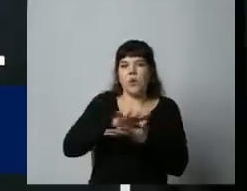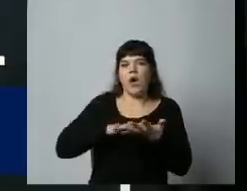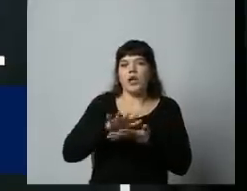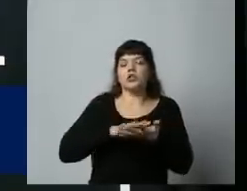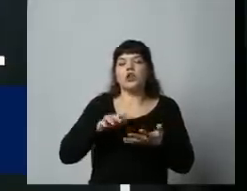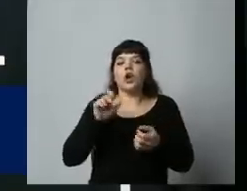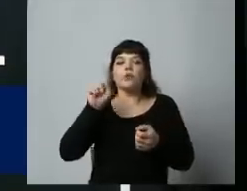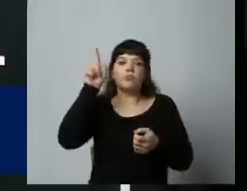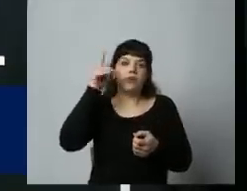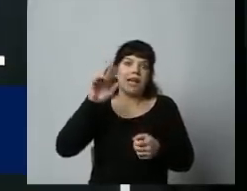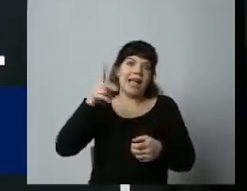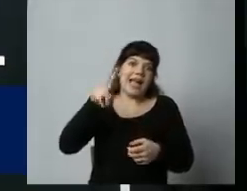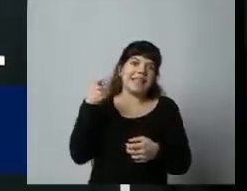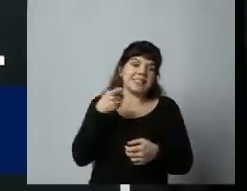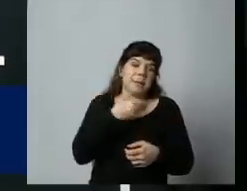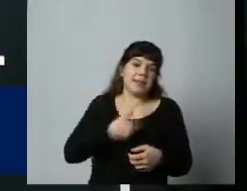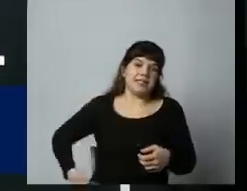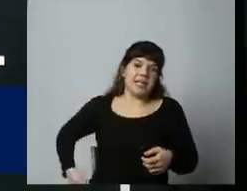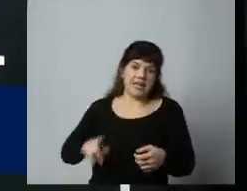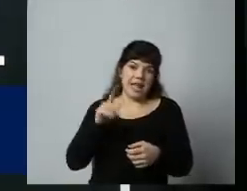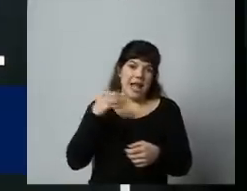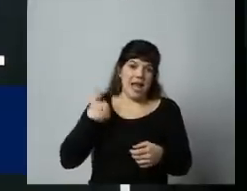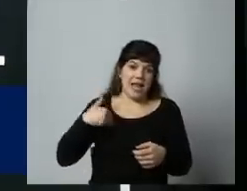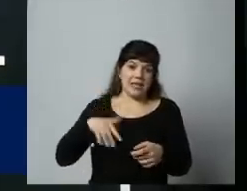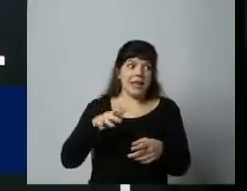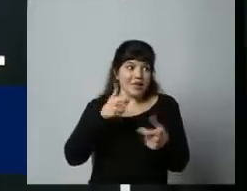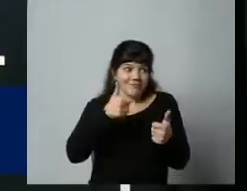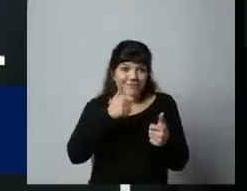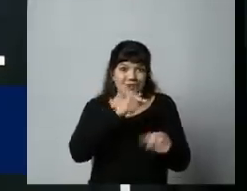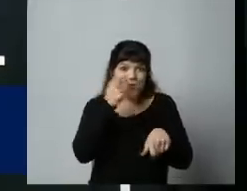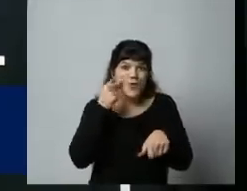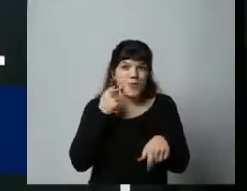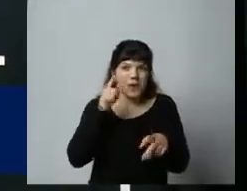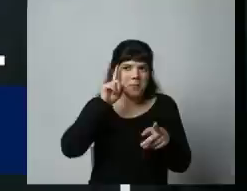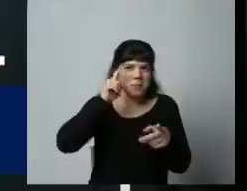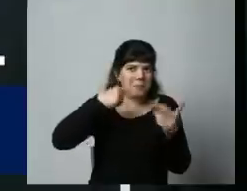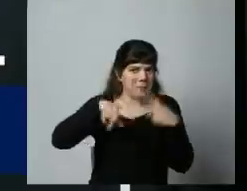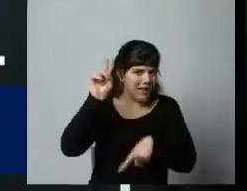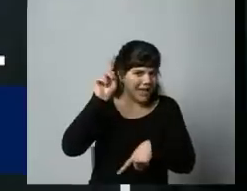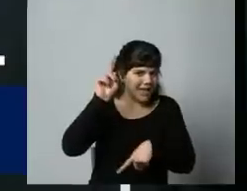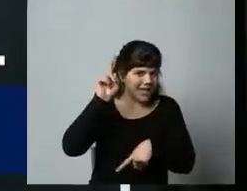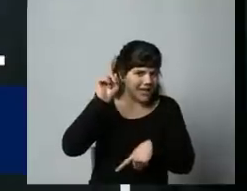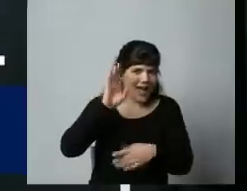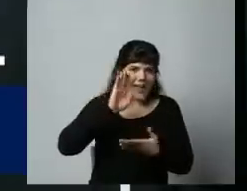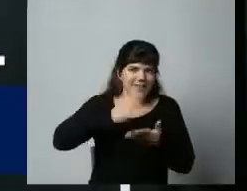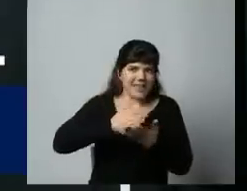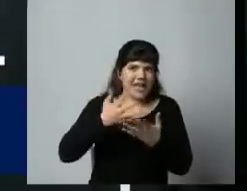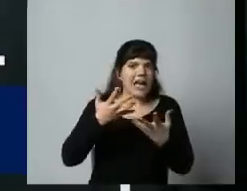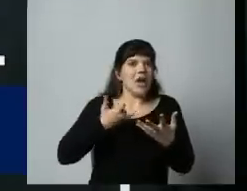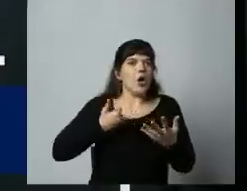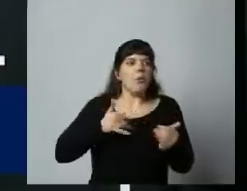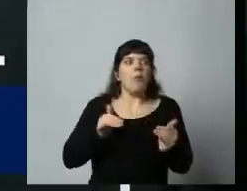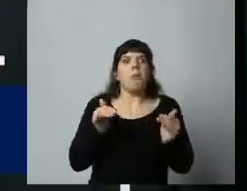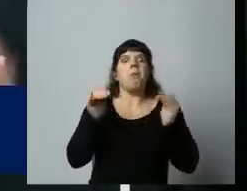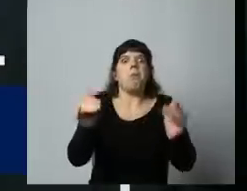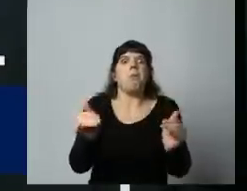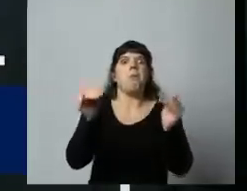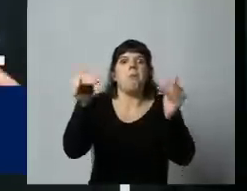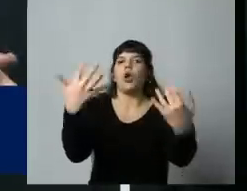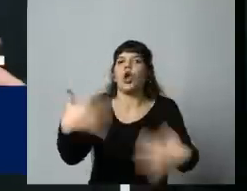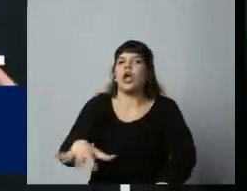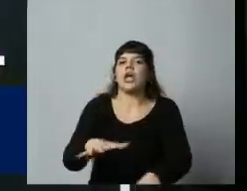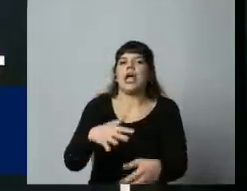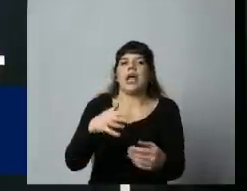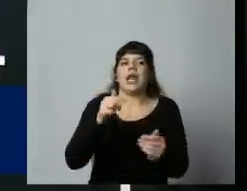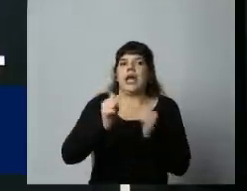Argentina los números le dan bien en la intención de Voto y el Gobierno ya actuó para ver cómo lo inhabilita por esto por aquello